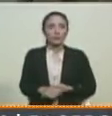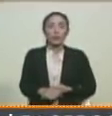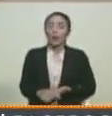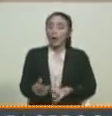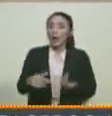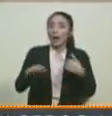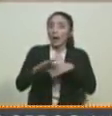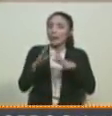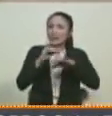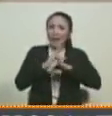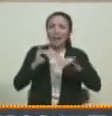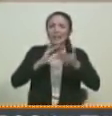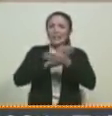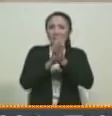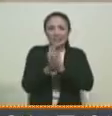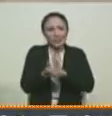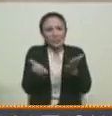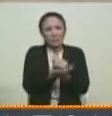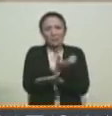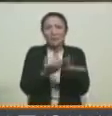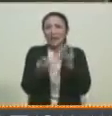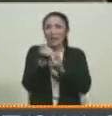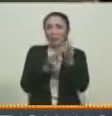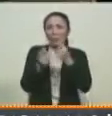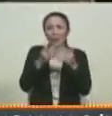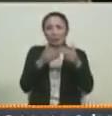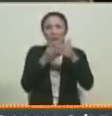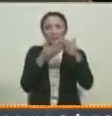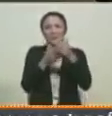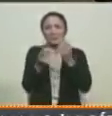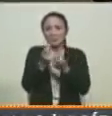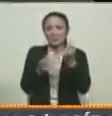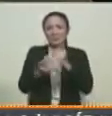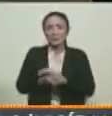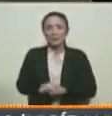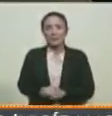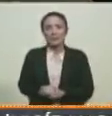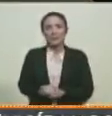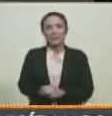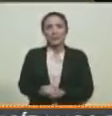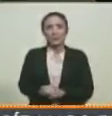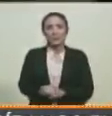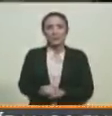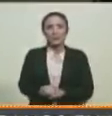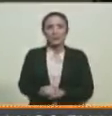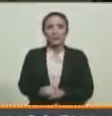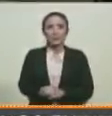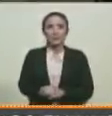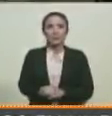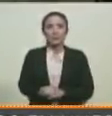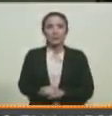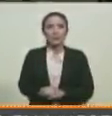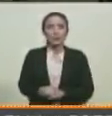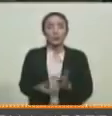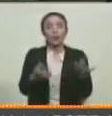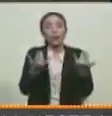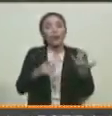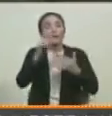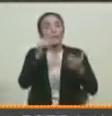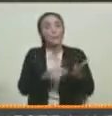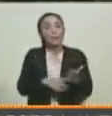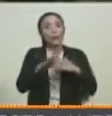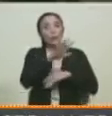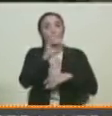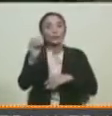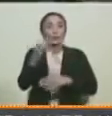que cese la persecución financiera contra Venezuela. Nosotros tenemos en este momento 1.400 millones